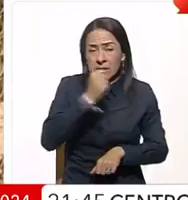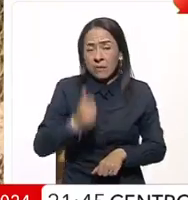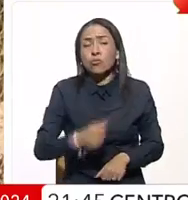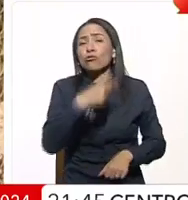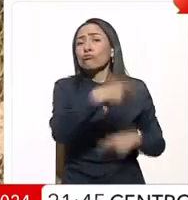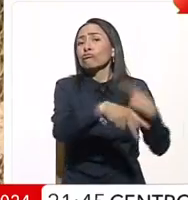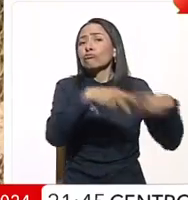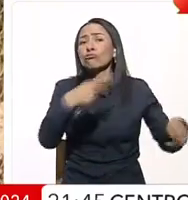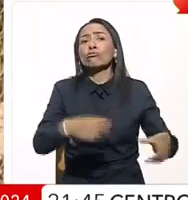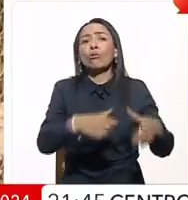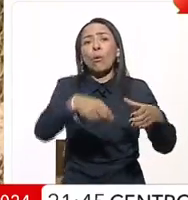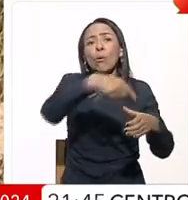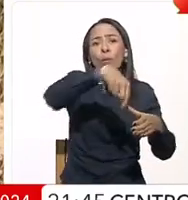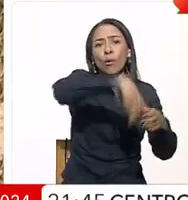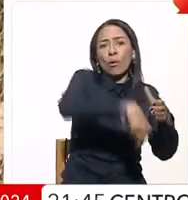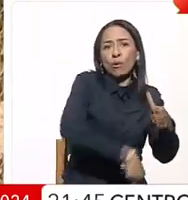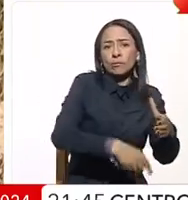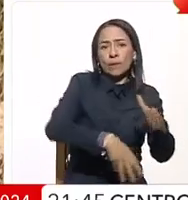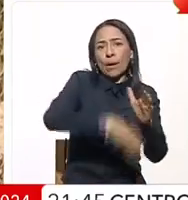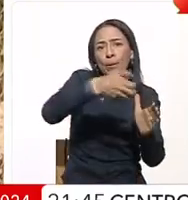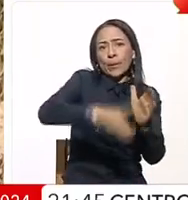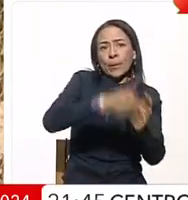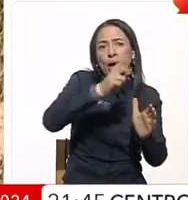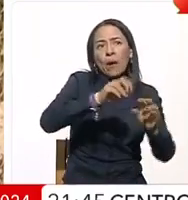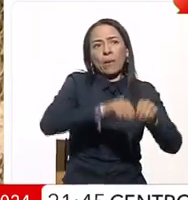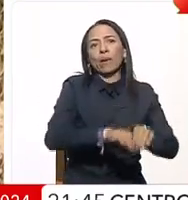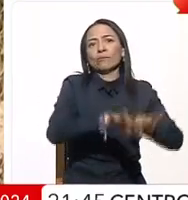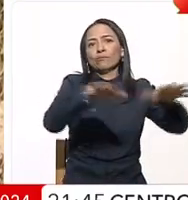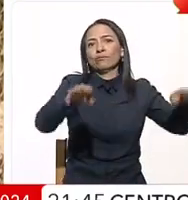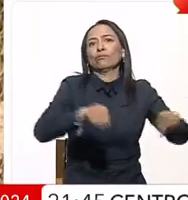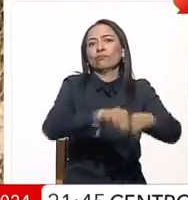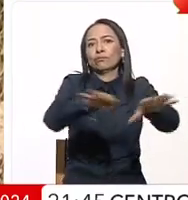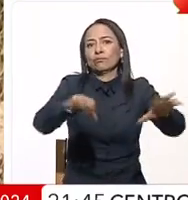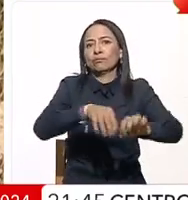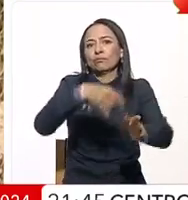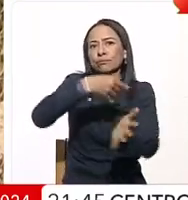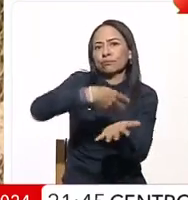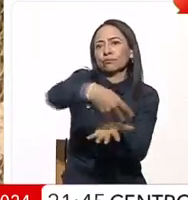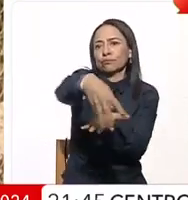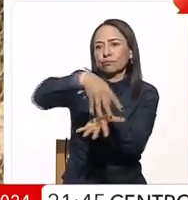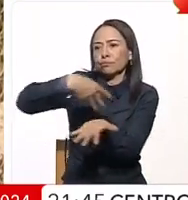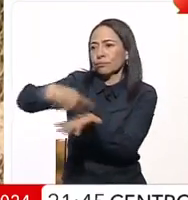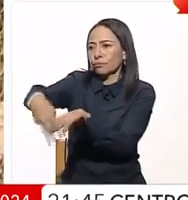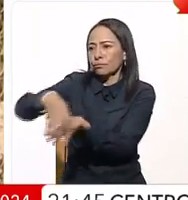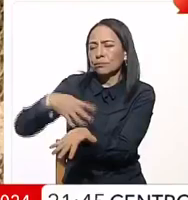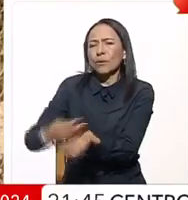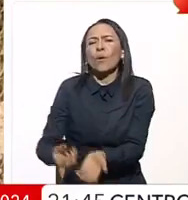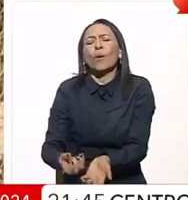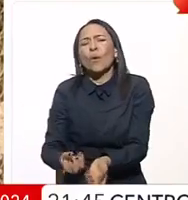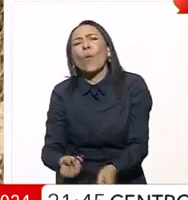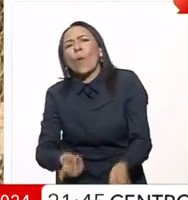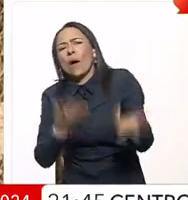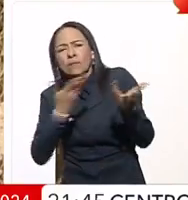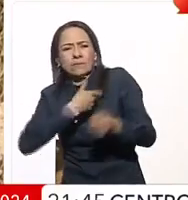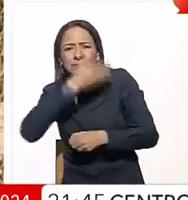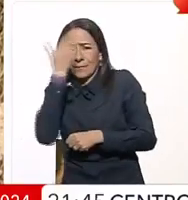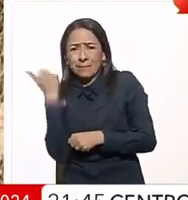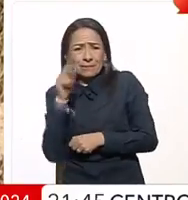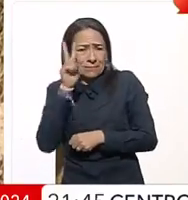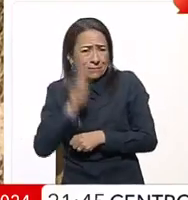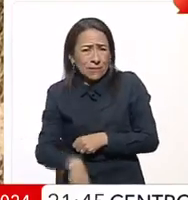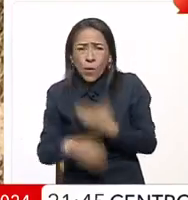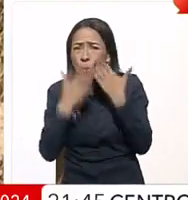de riego. No sabemos cuántos. Tienen sus pozos para sacar el agua día y noche, de manera